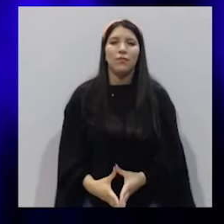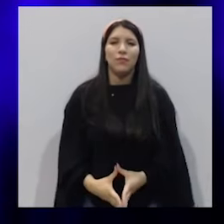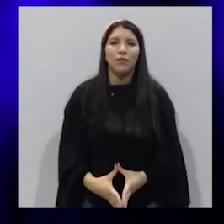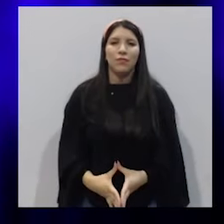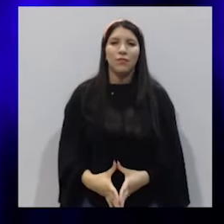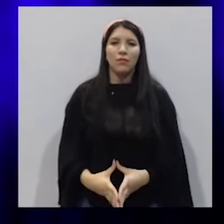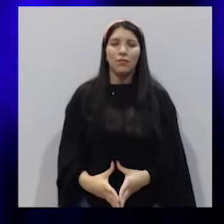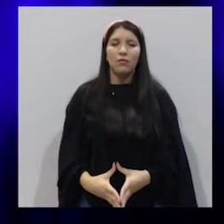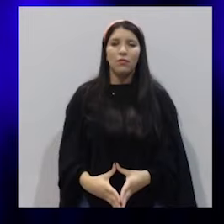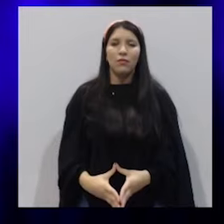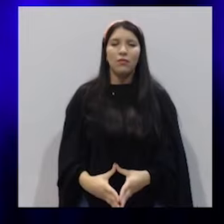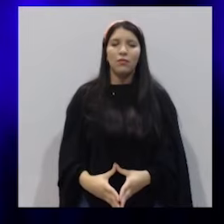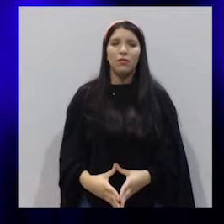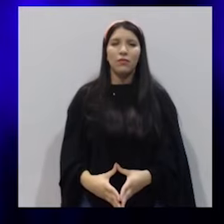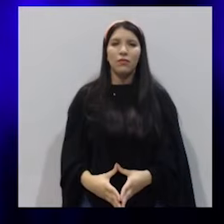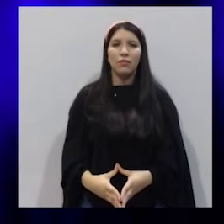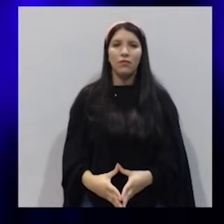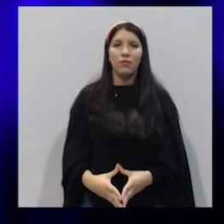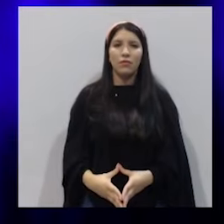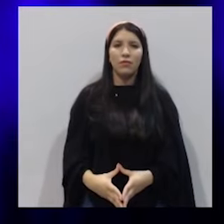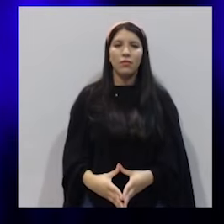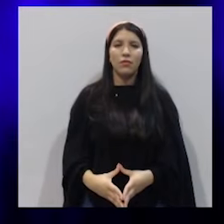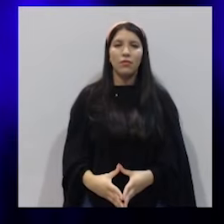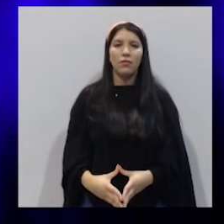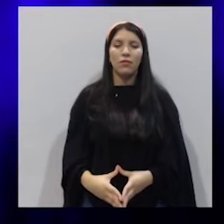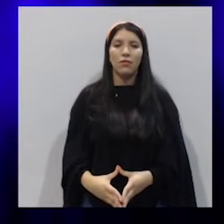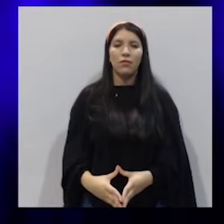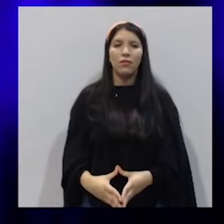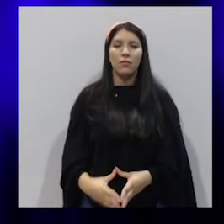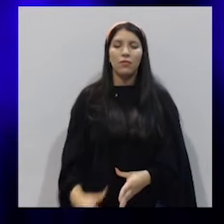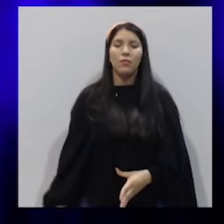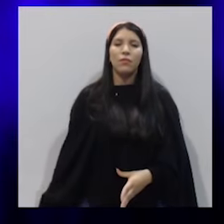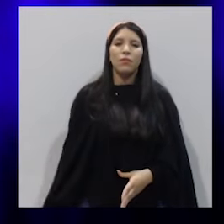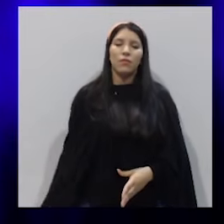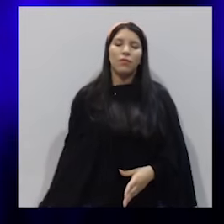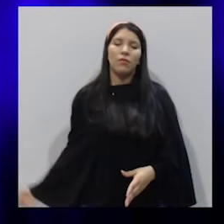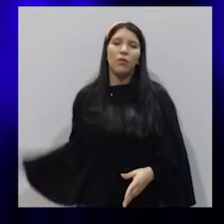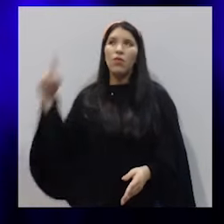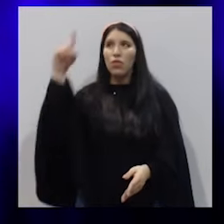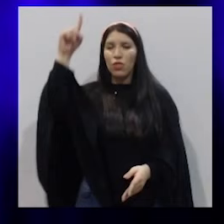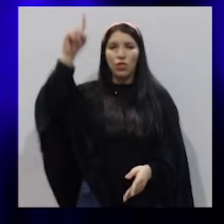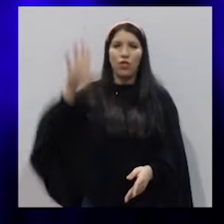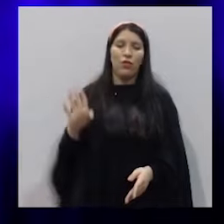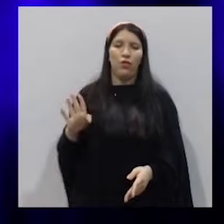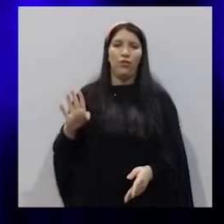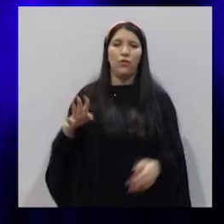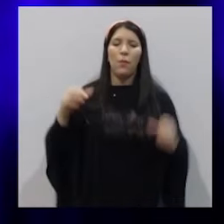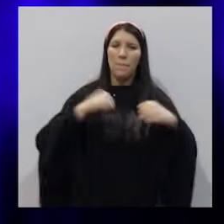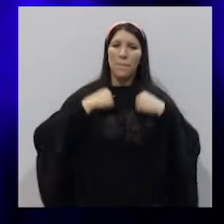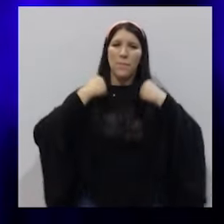ese es el dios que predicamos y es ese dios que quiere darte vida y vida en abundancia